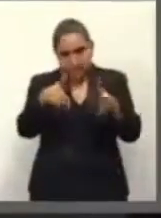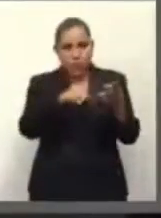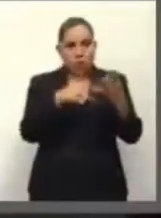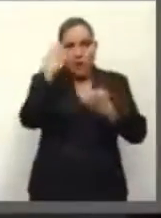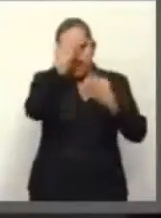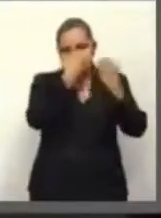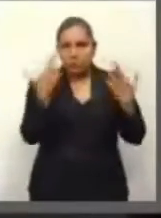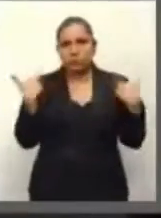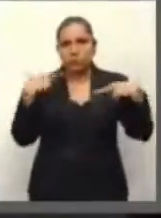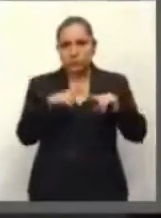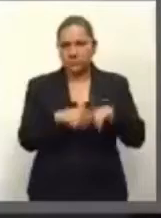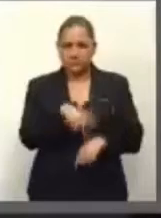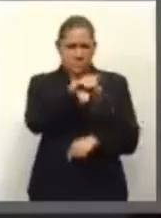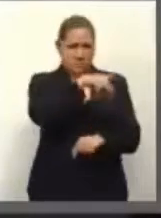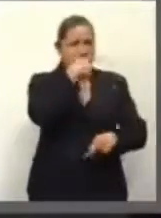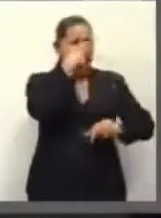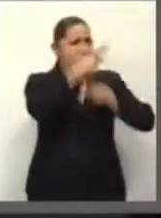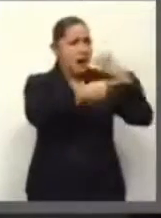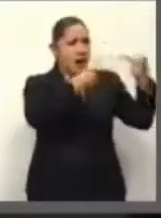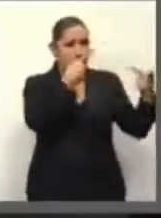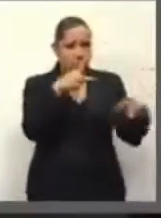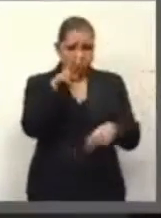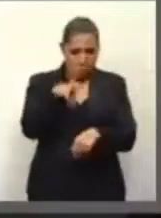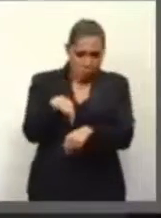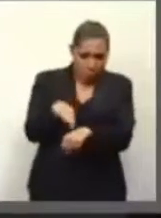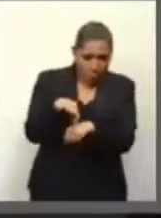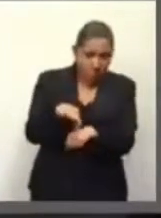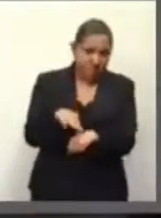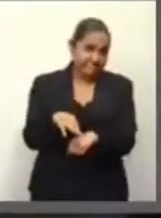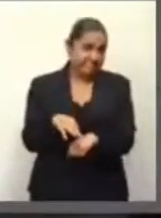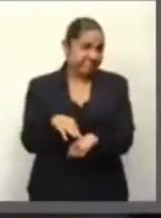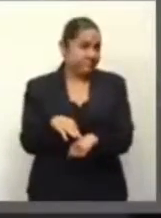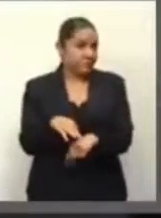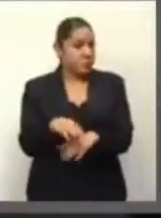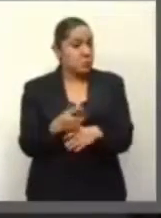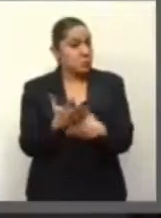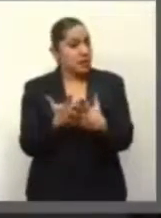Del dicho al trecho hay un gran...